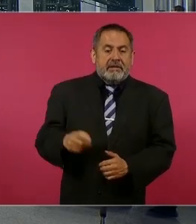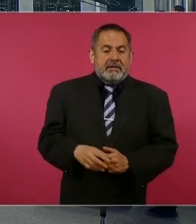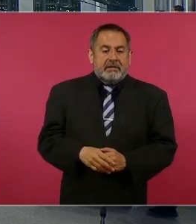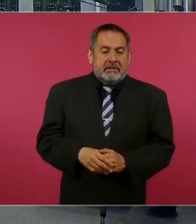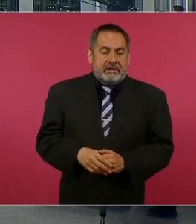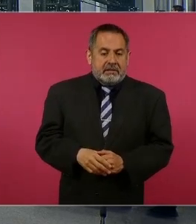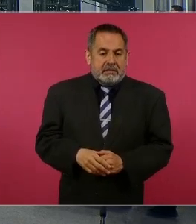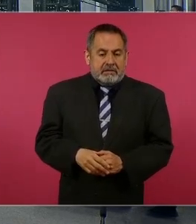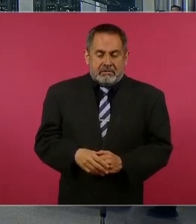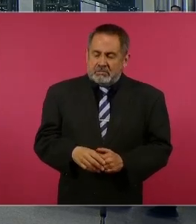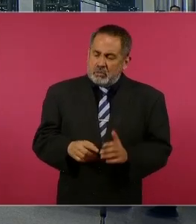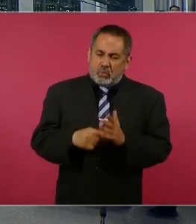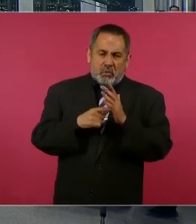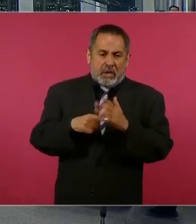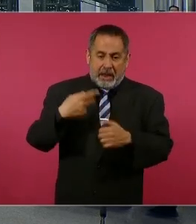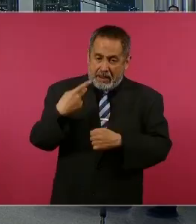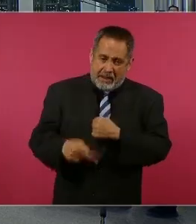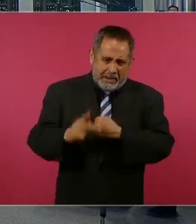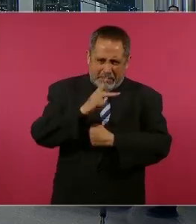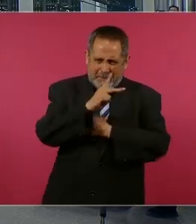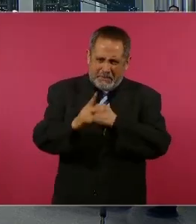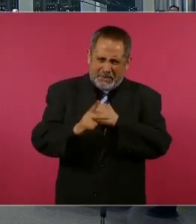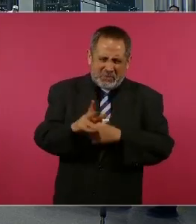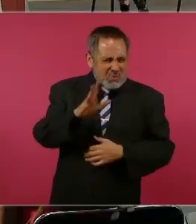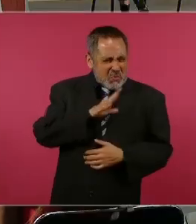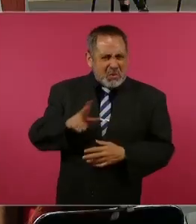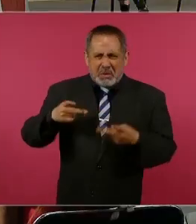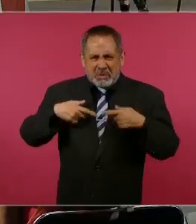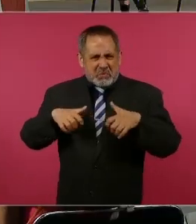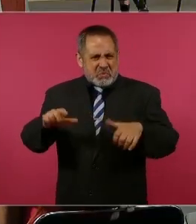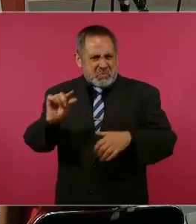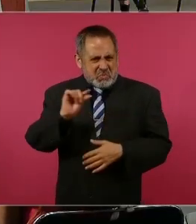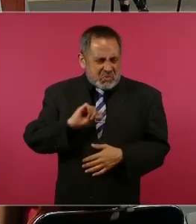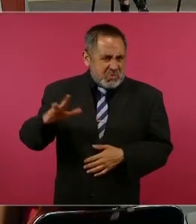es un gran país, un gran pueblo.